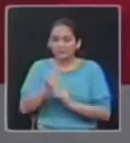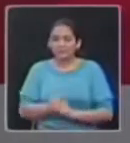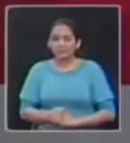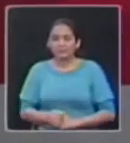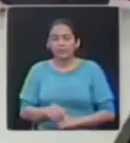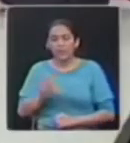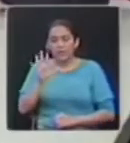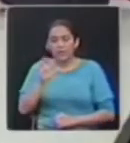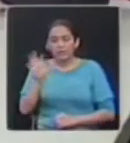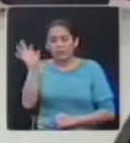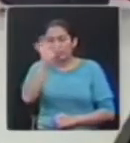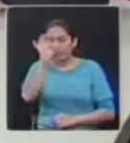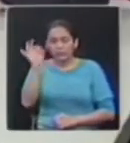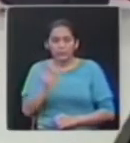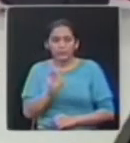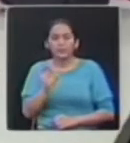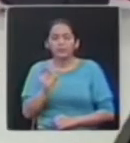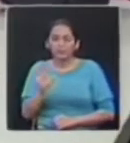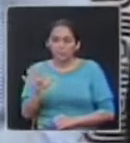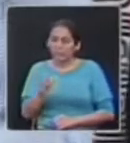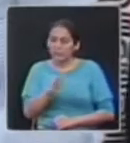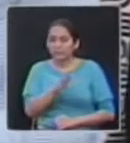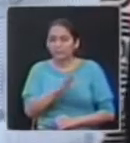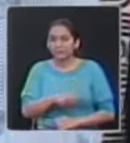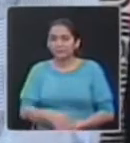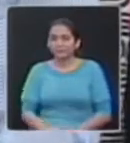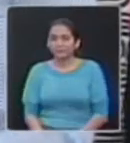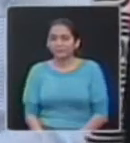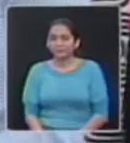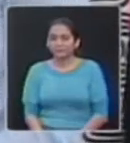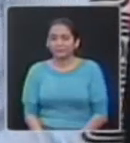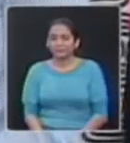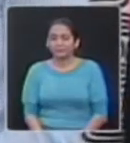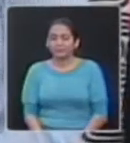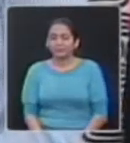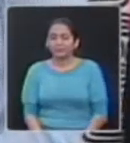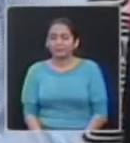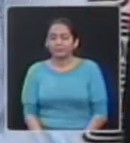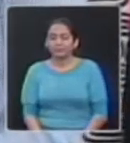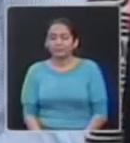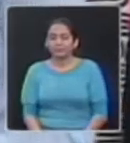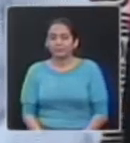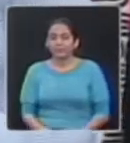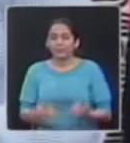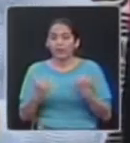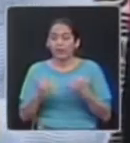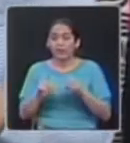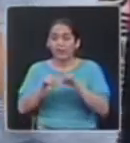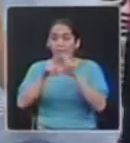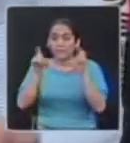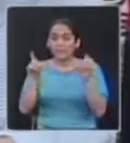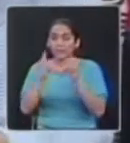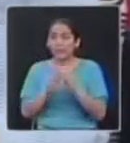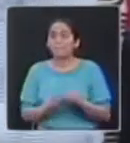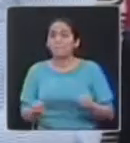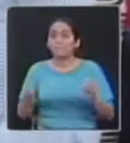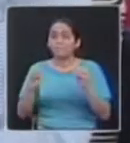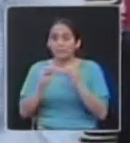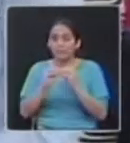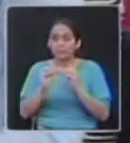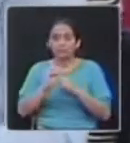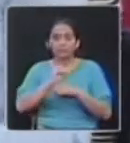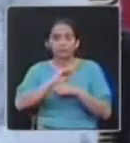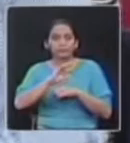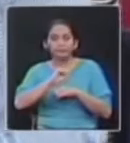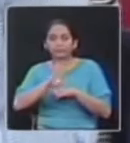Un 15% mínimo. Porque ya se está moviendo el tema inmobiliario, justamente las empresas ya están nuevamente promocionando la publicidad